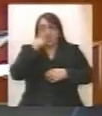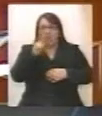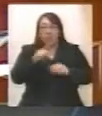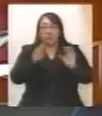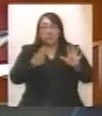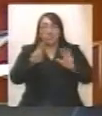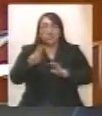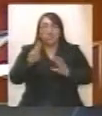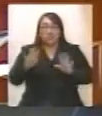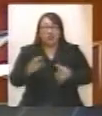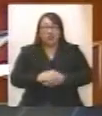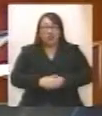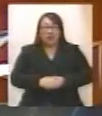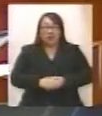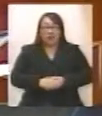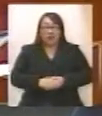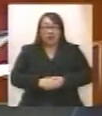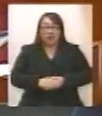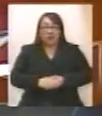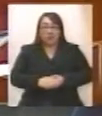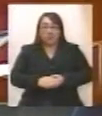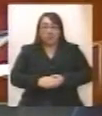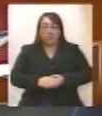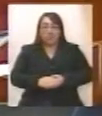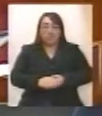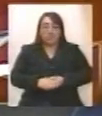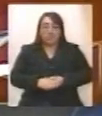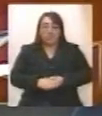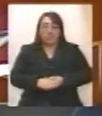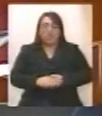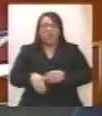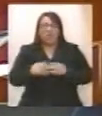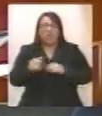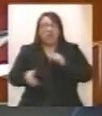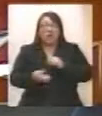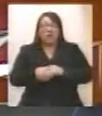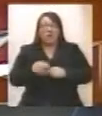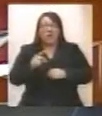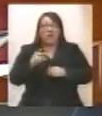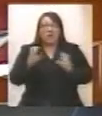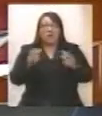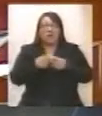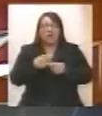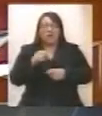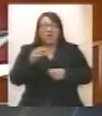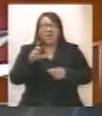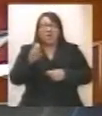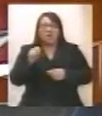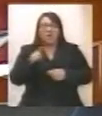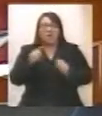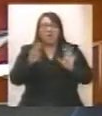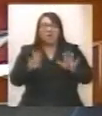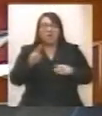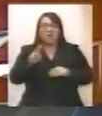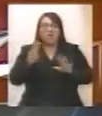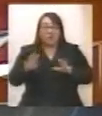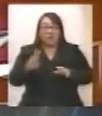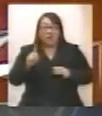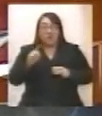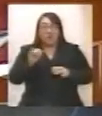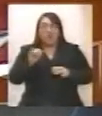junio de 1929, su protocolo complementario y los tratados de la Comisión de Límites de